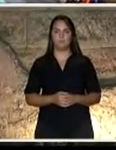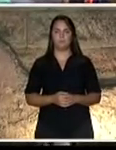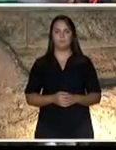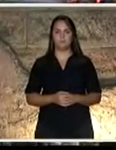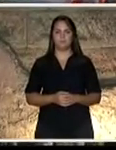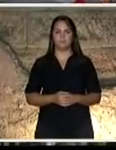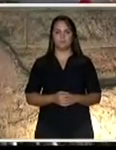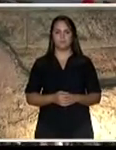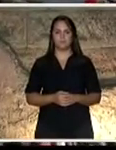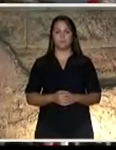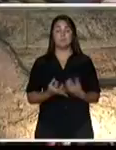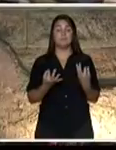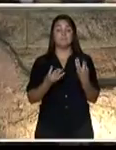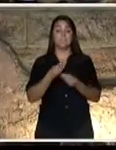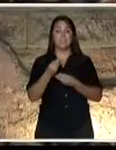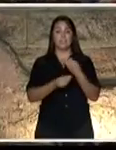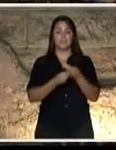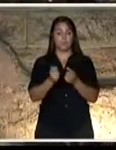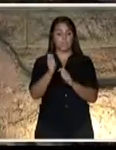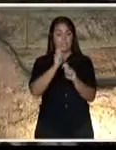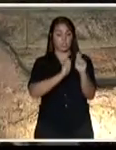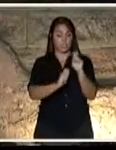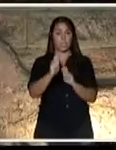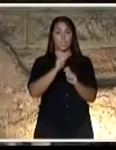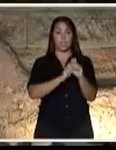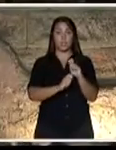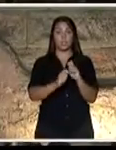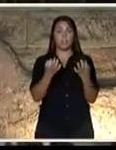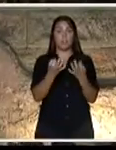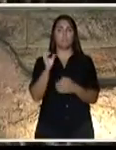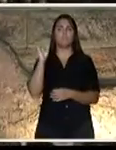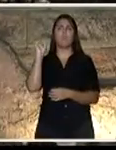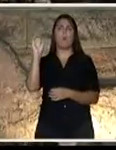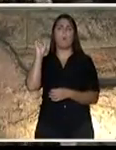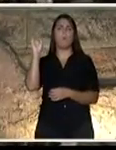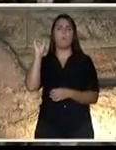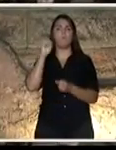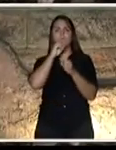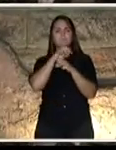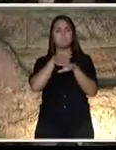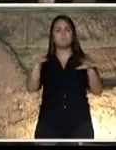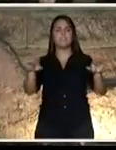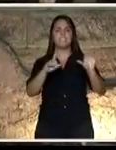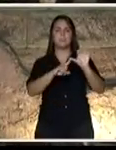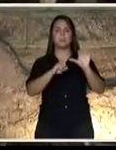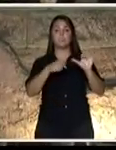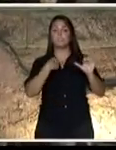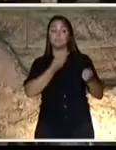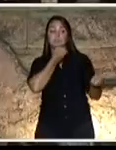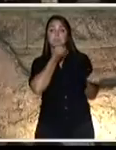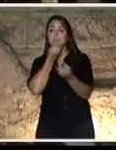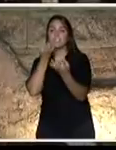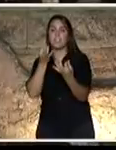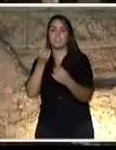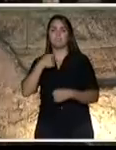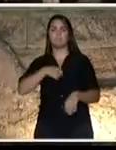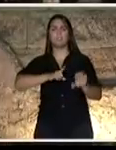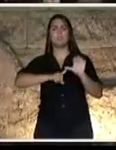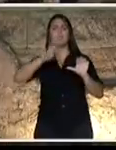¿Qué hacemos las asociaciones? Pregonamos Extremadura, diciendo con orgullo lo que